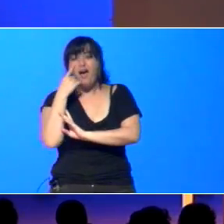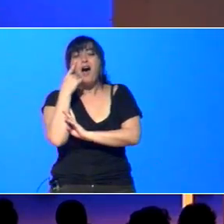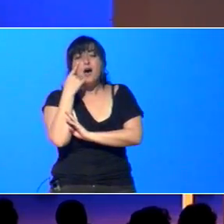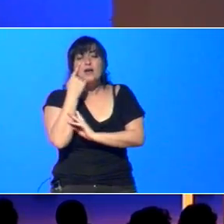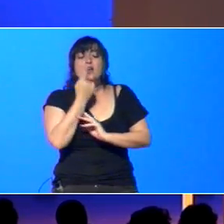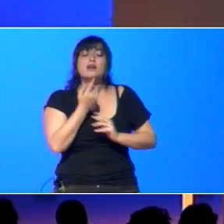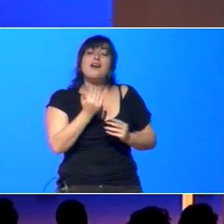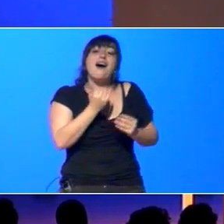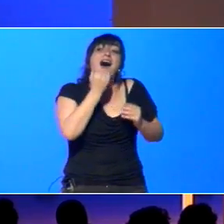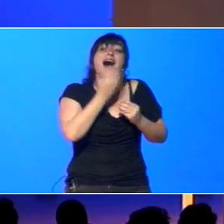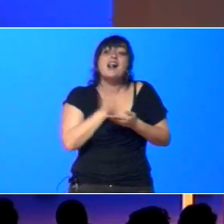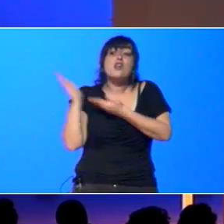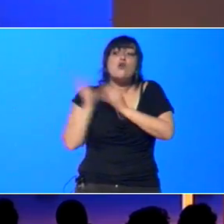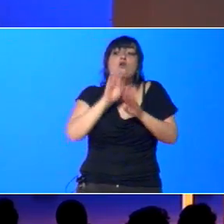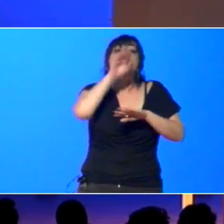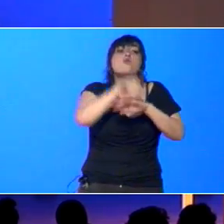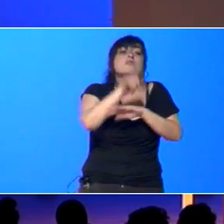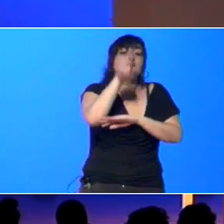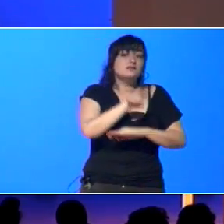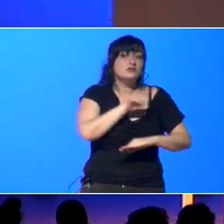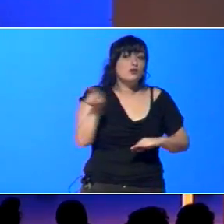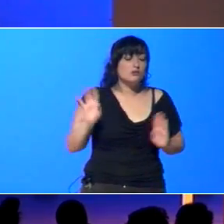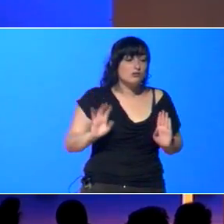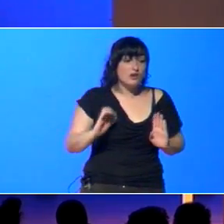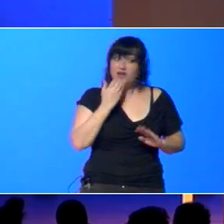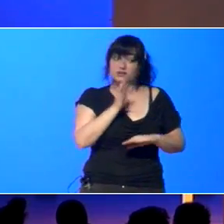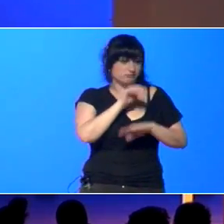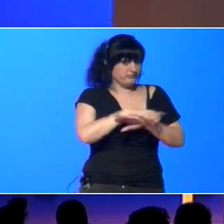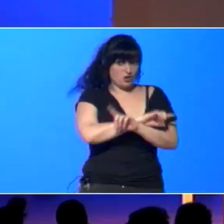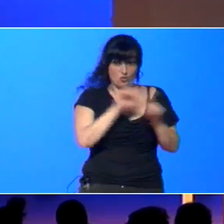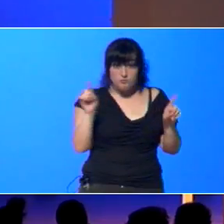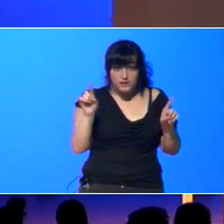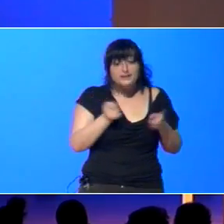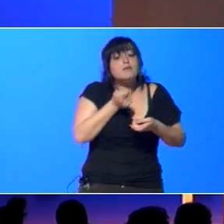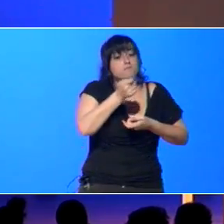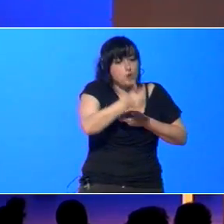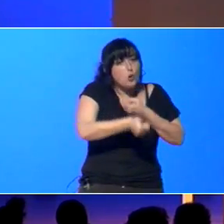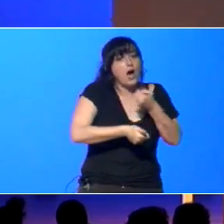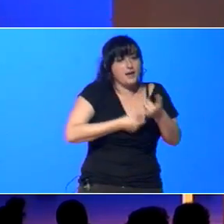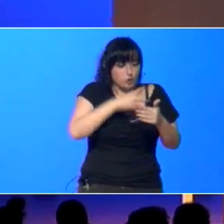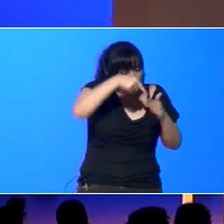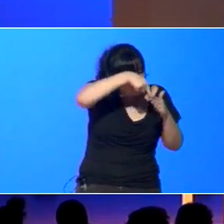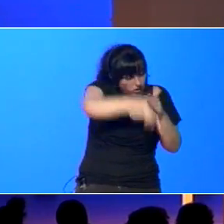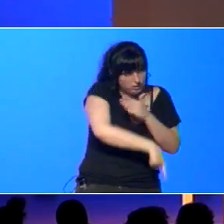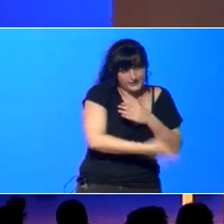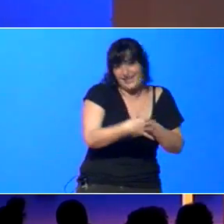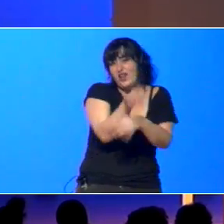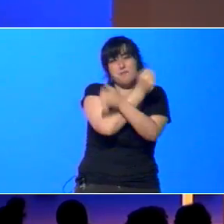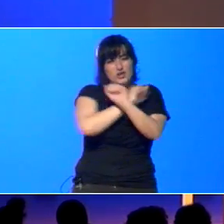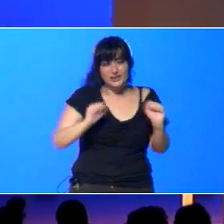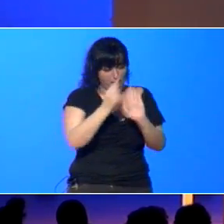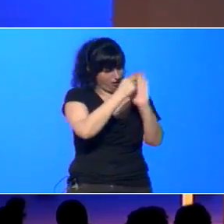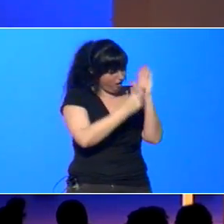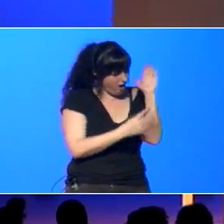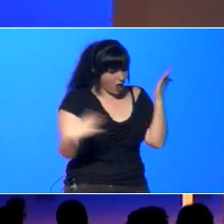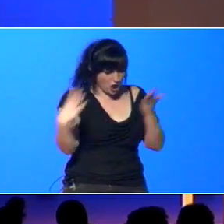cumple algo de esto. Y si no cumple algo, entrar a poco, no a todo, es imposible empezar con todos los principios y todas